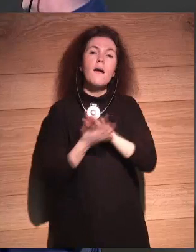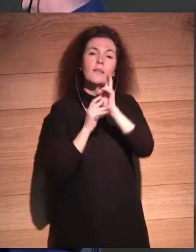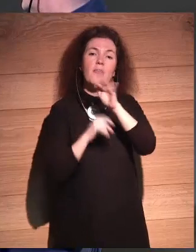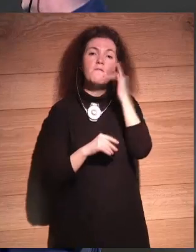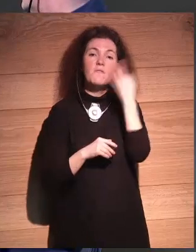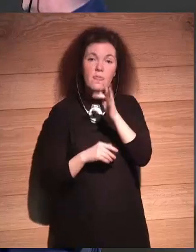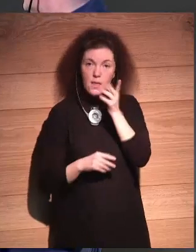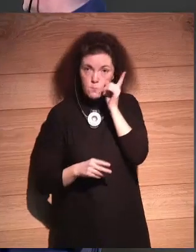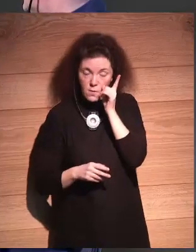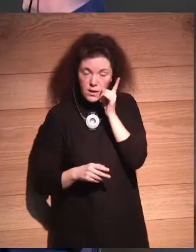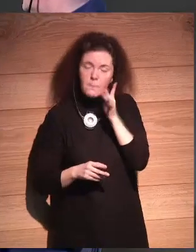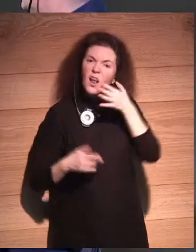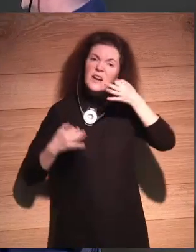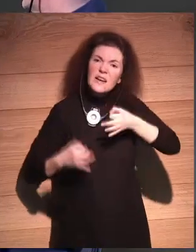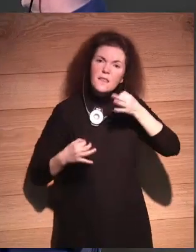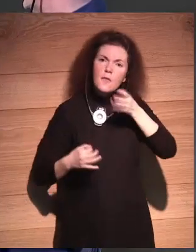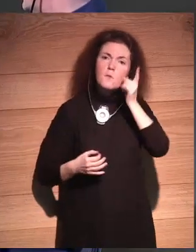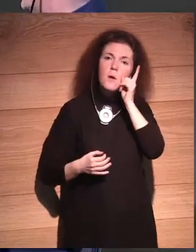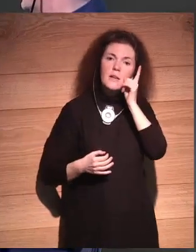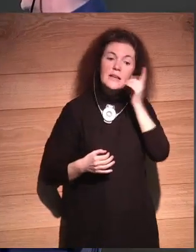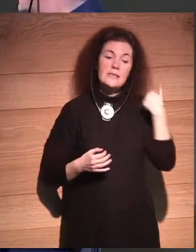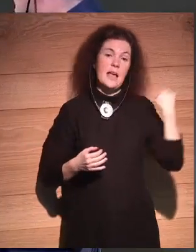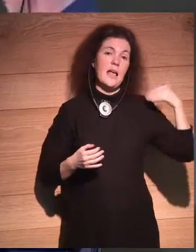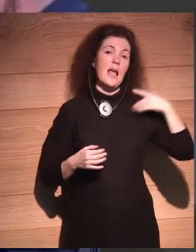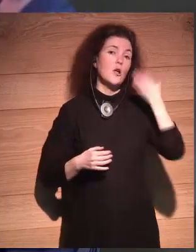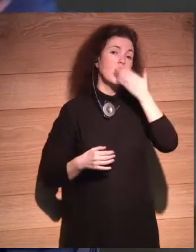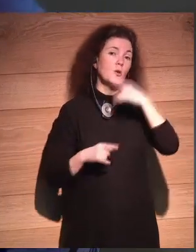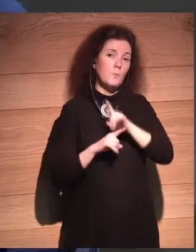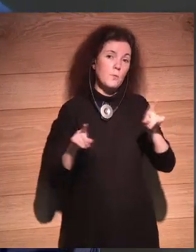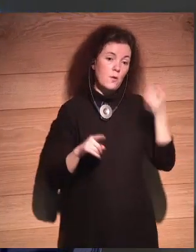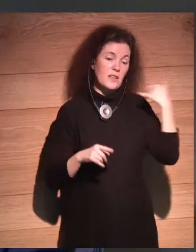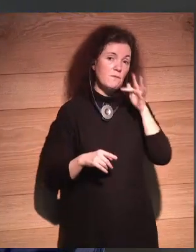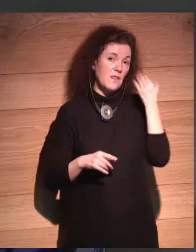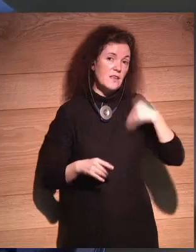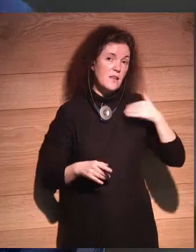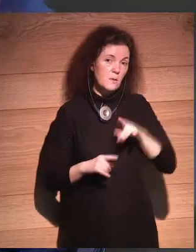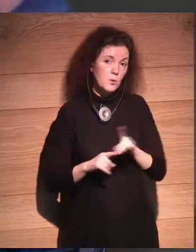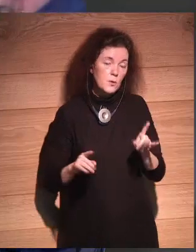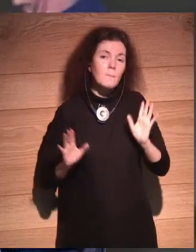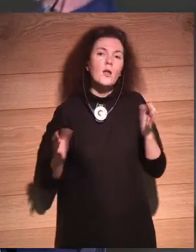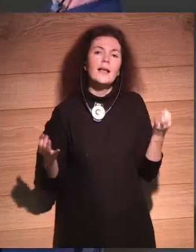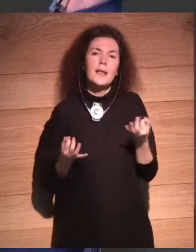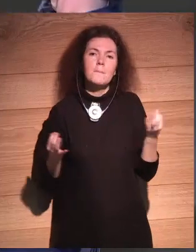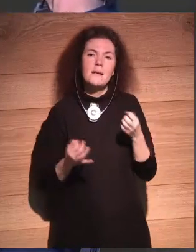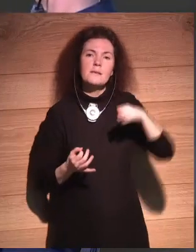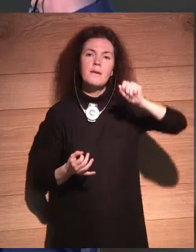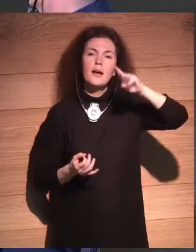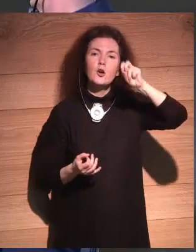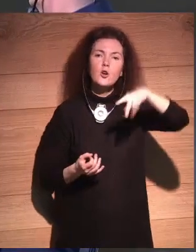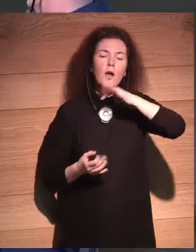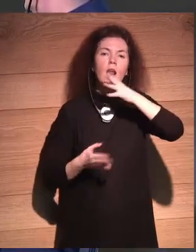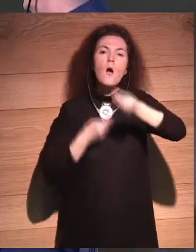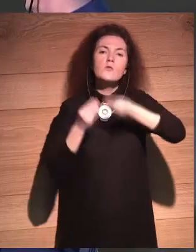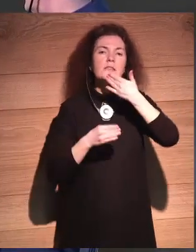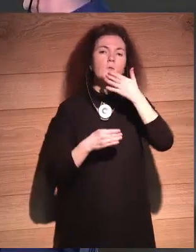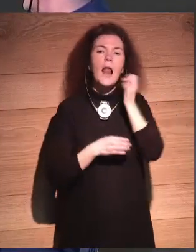de los móviles, pero en realidad los móviles ya estaban prohibidos en las escuelas en Francia. Lo que pasa es que Macron lo utiliza como